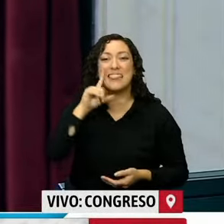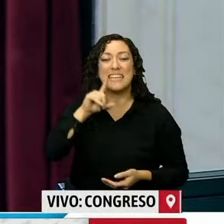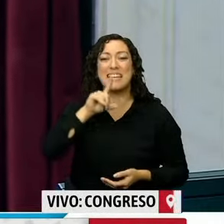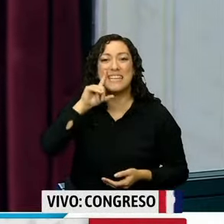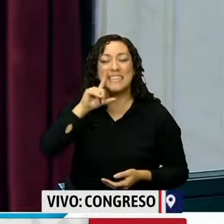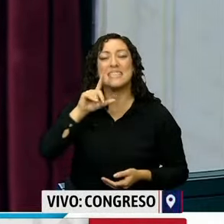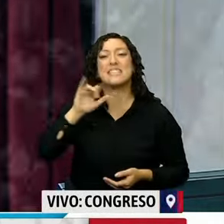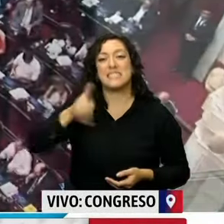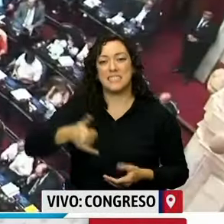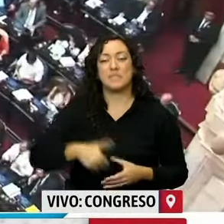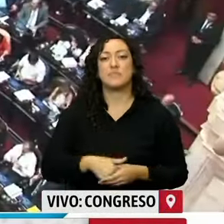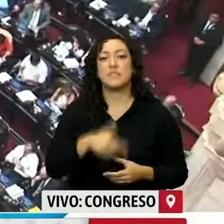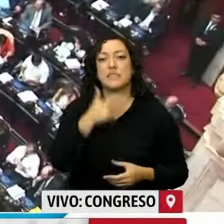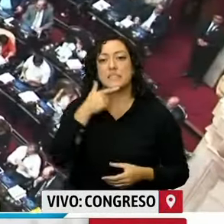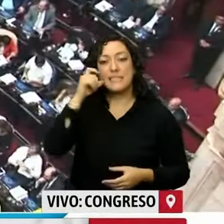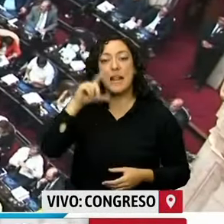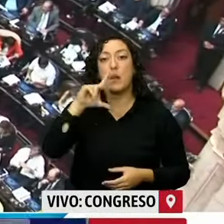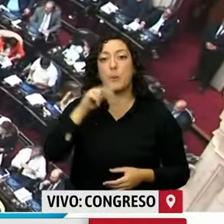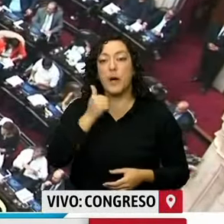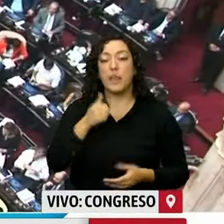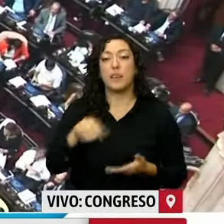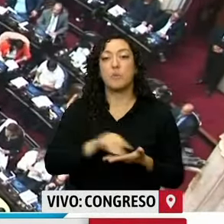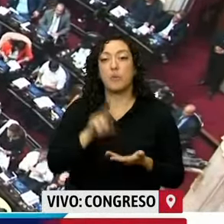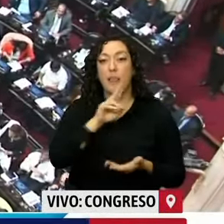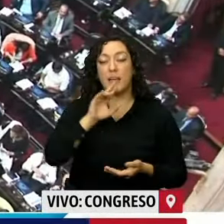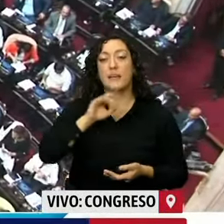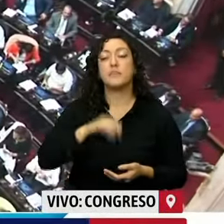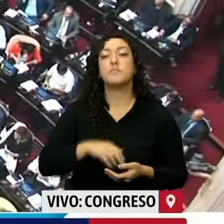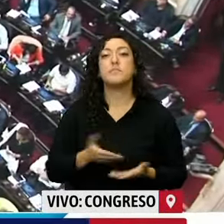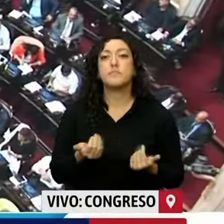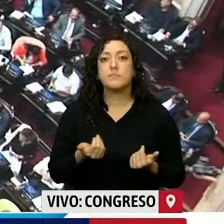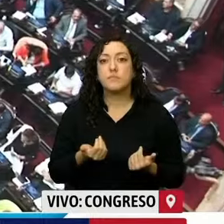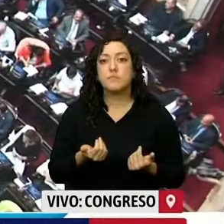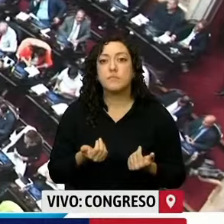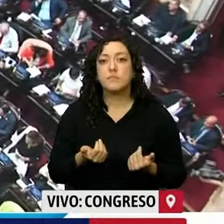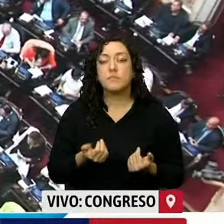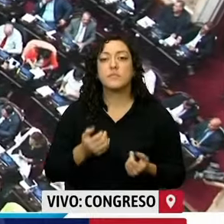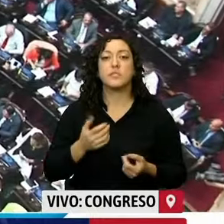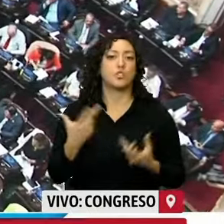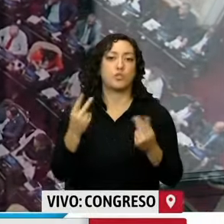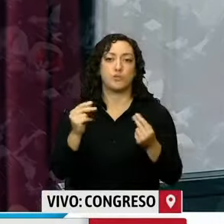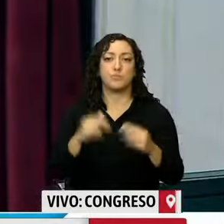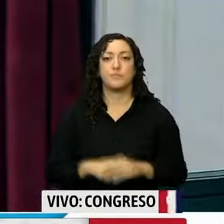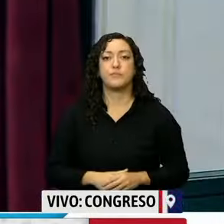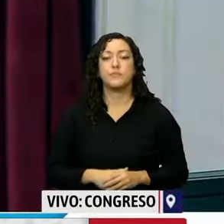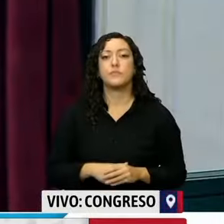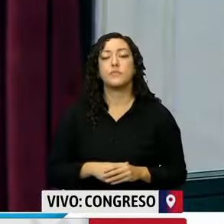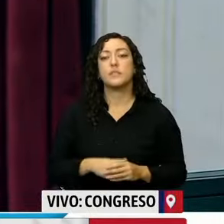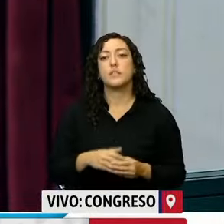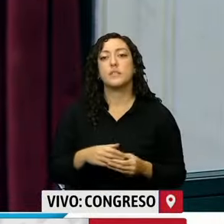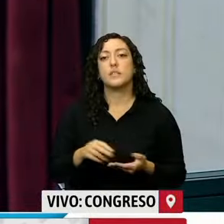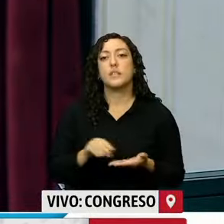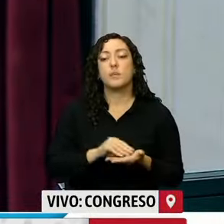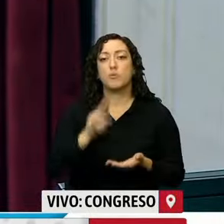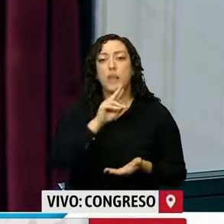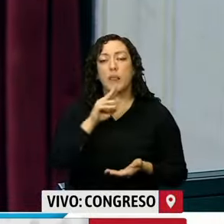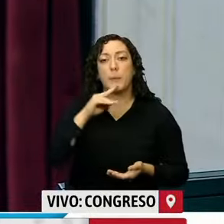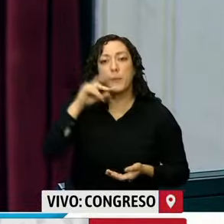afirmativo diputada selva diputada selva negativo diputada